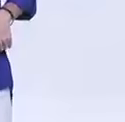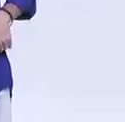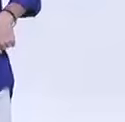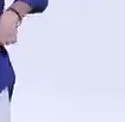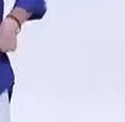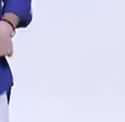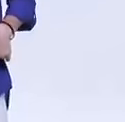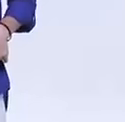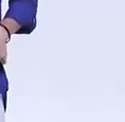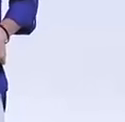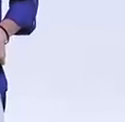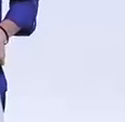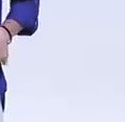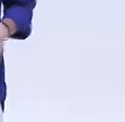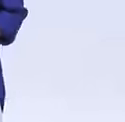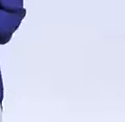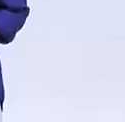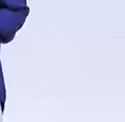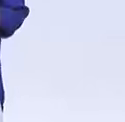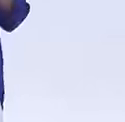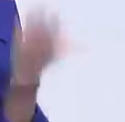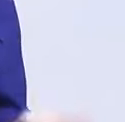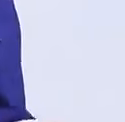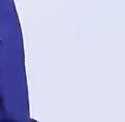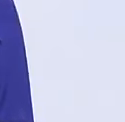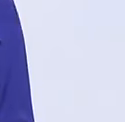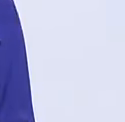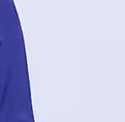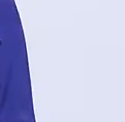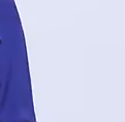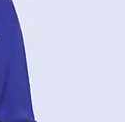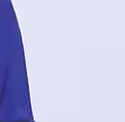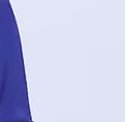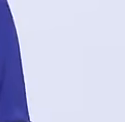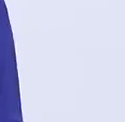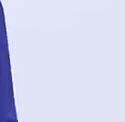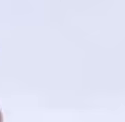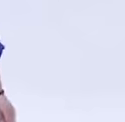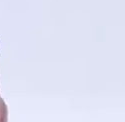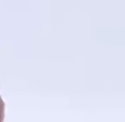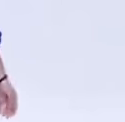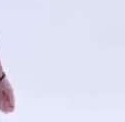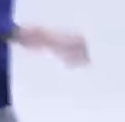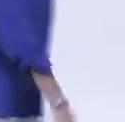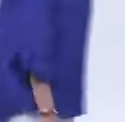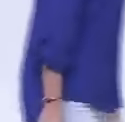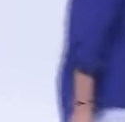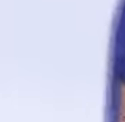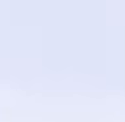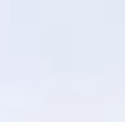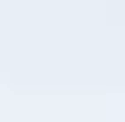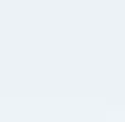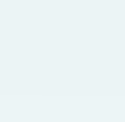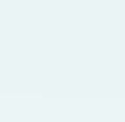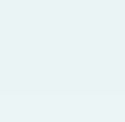virus. Además, estando en casa, puedes seguir aprendiendo con Aprendo en Casa. ¡Hasta la próxima! ¡Chao, chao!